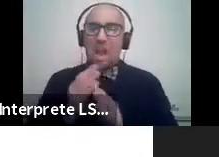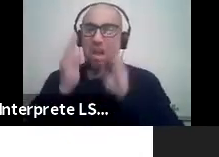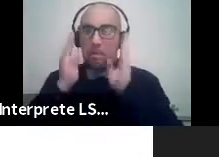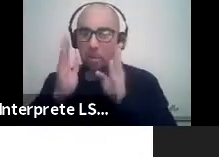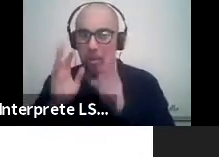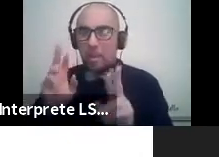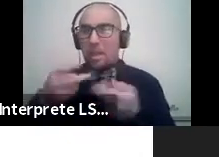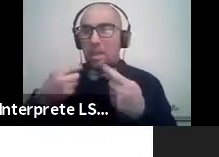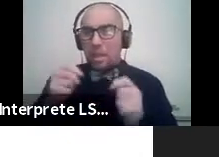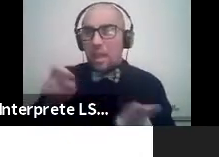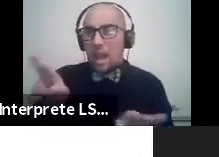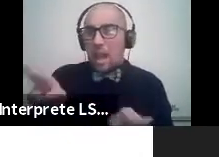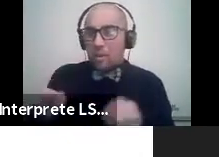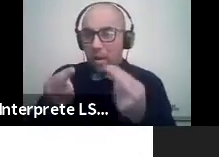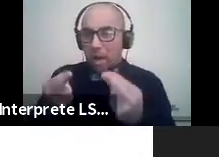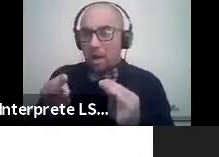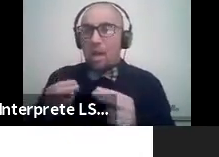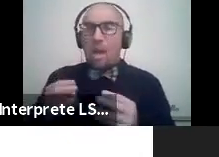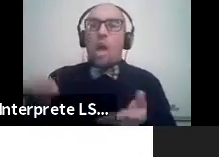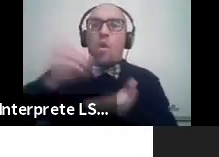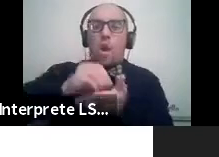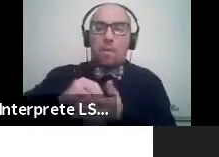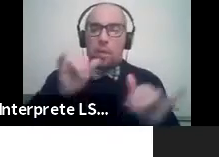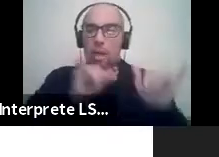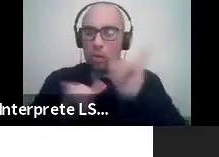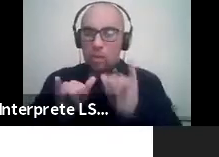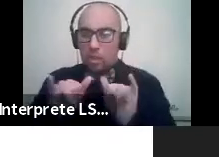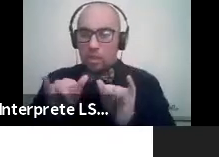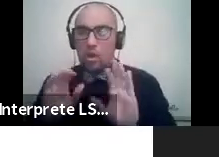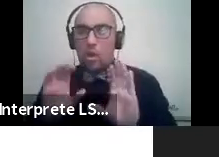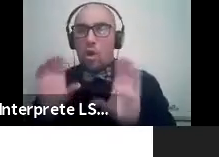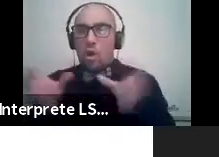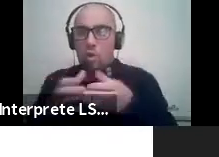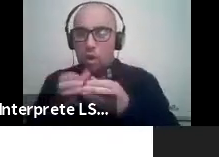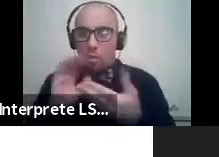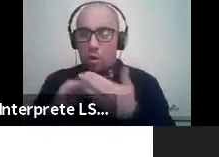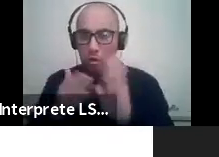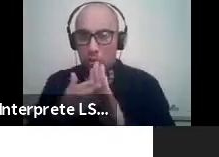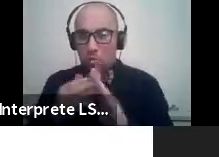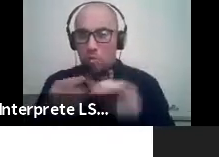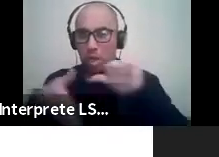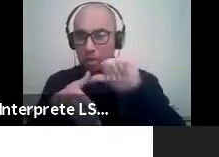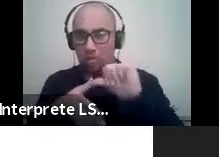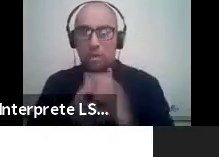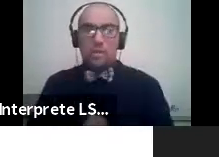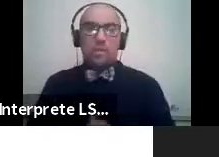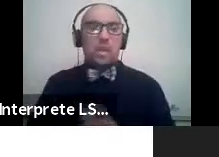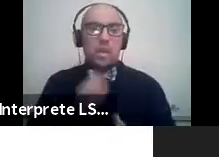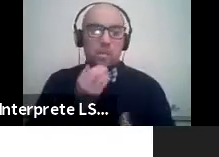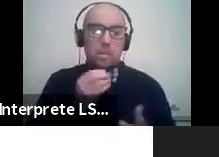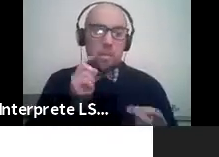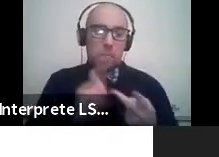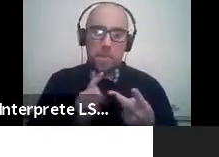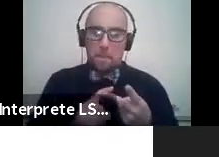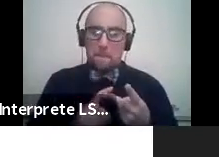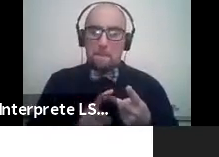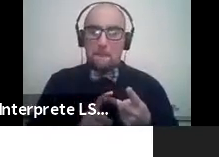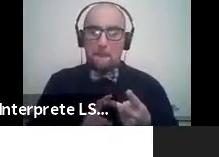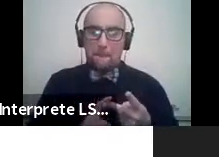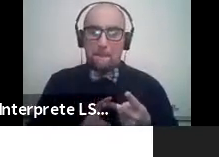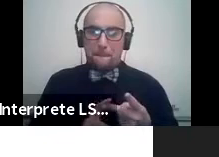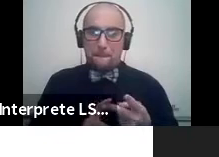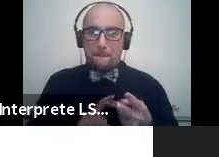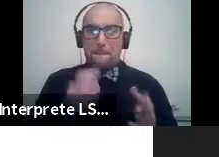saberes y los aportes a las ciencias de los pueblos y culturas latinoamericanas, además de esta sección de